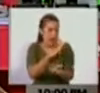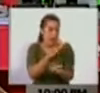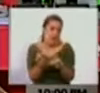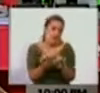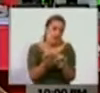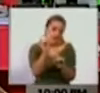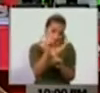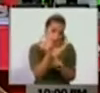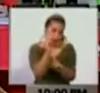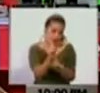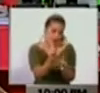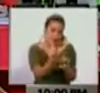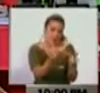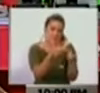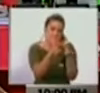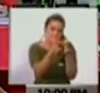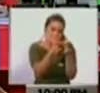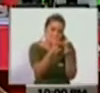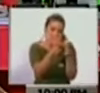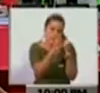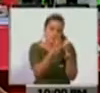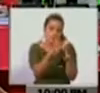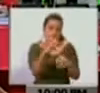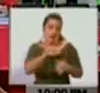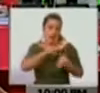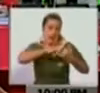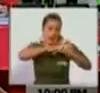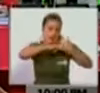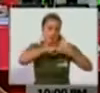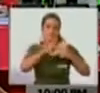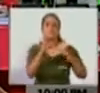No es que son así, no, no, no. Son así.